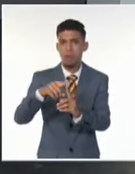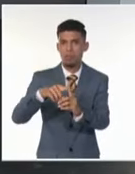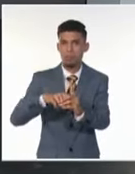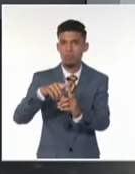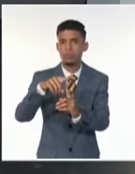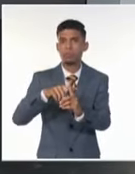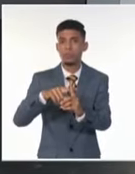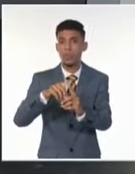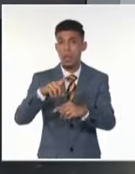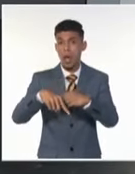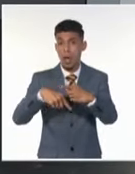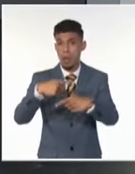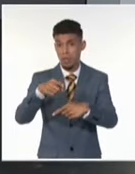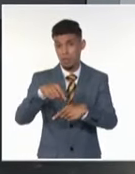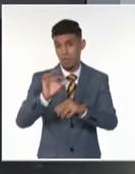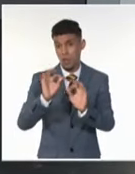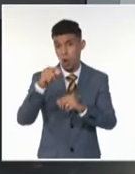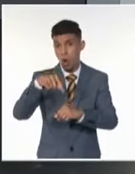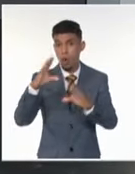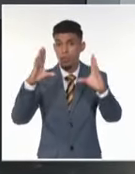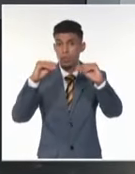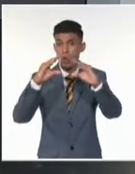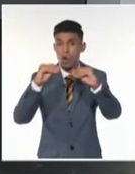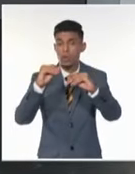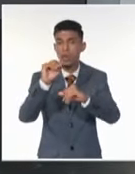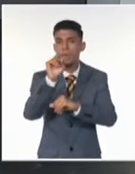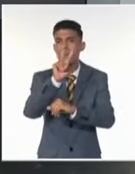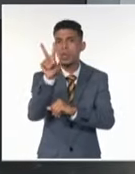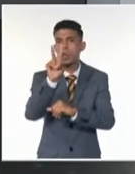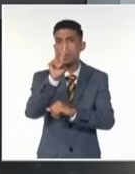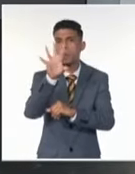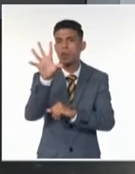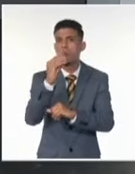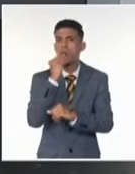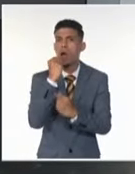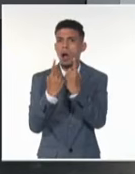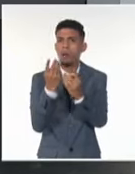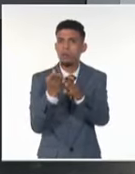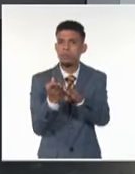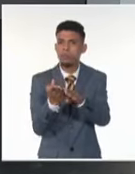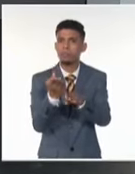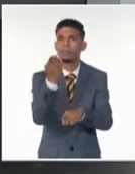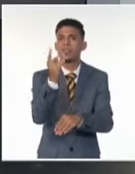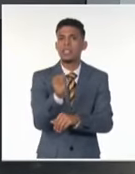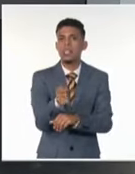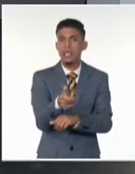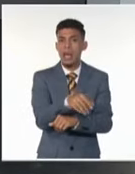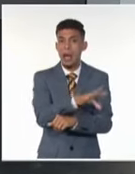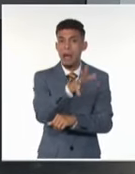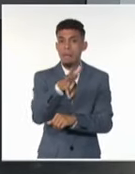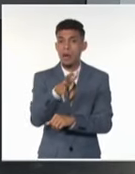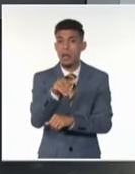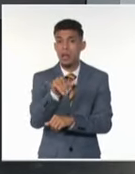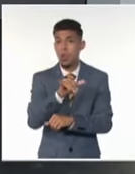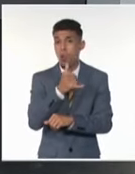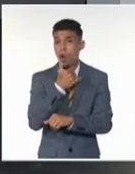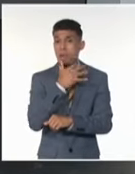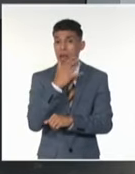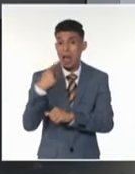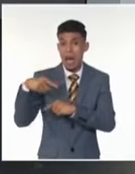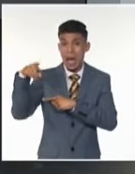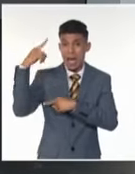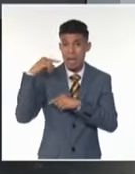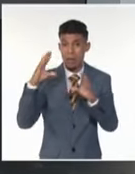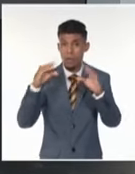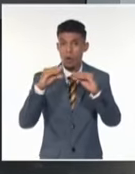la próxima madrugada. Estas entrarán entre 22 y 25 grados, pueden ser superiores en algunas zonas costeras, pero como ocurrió ya en la pasada madrugada, puede haber valores inferiores